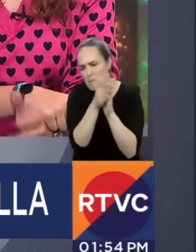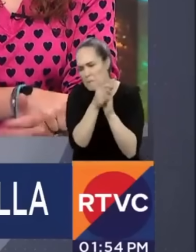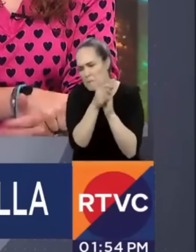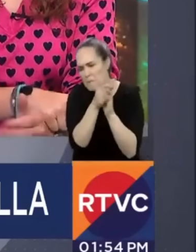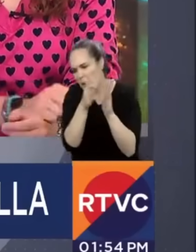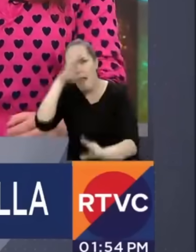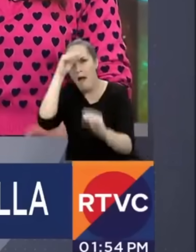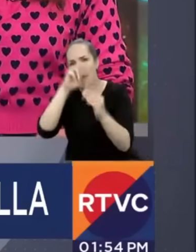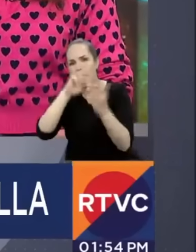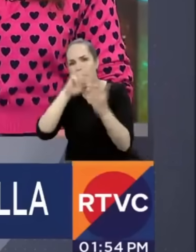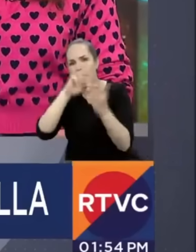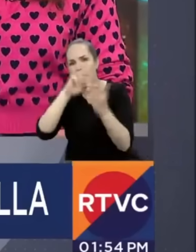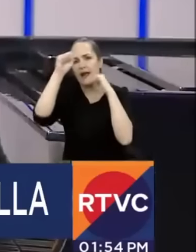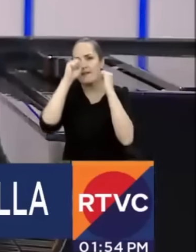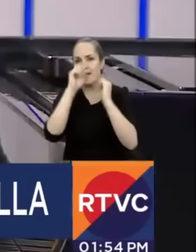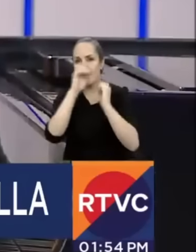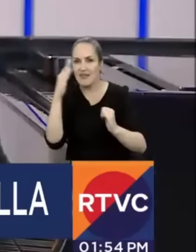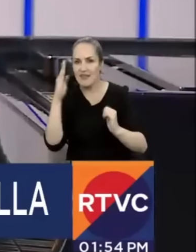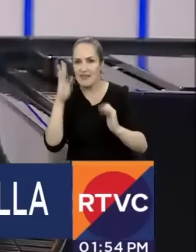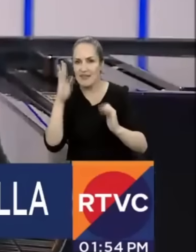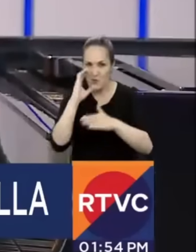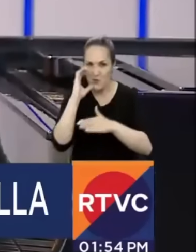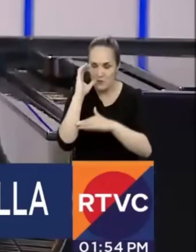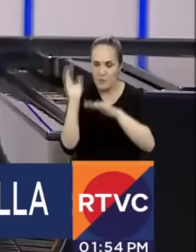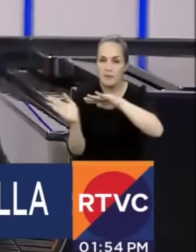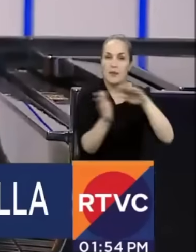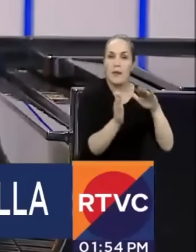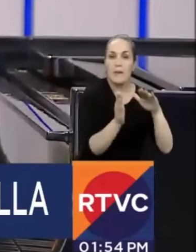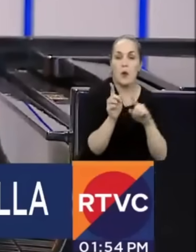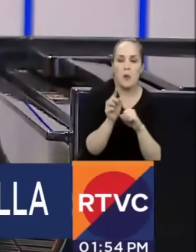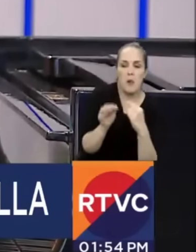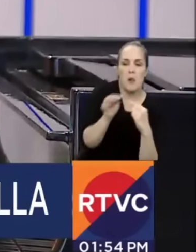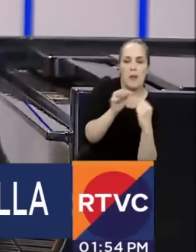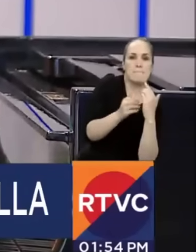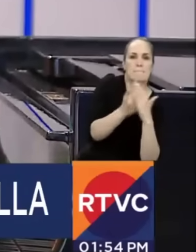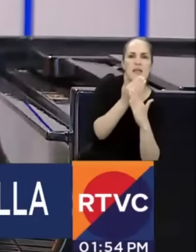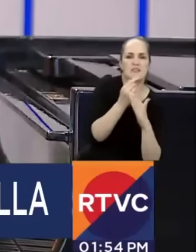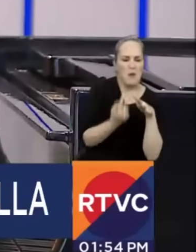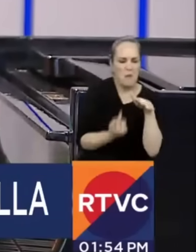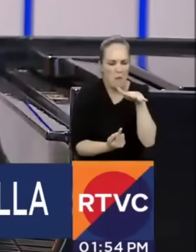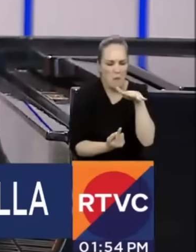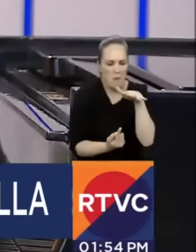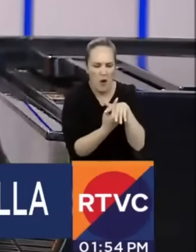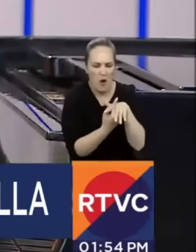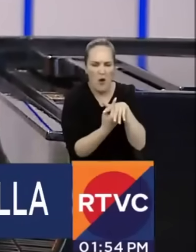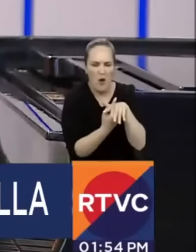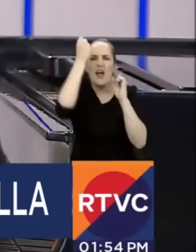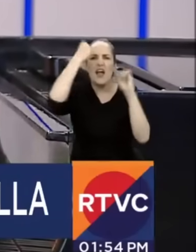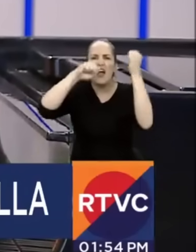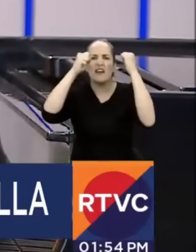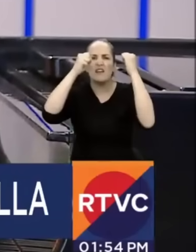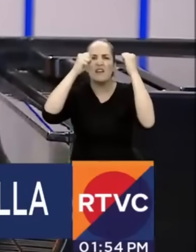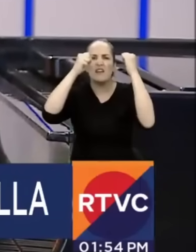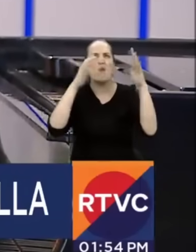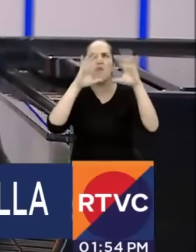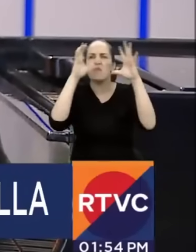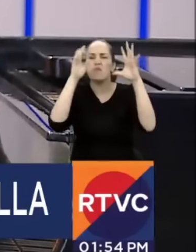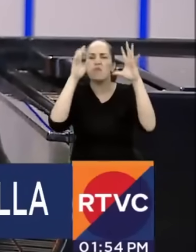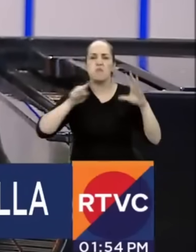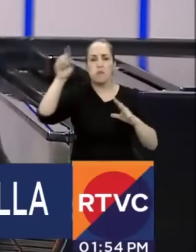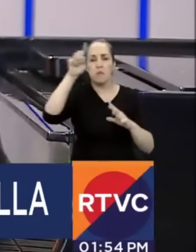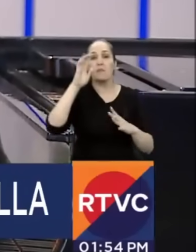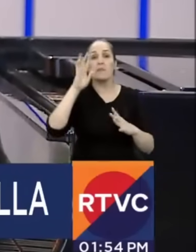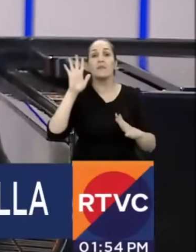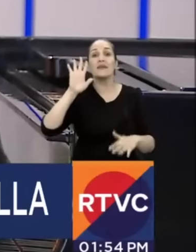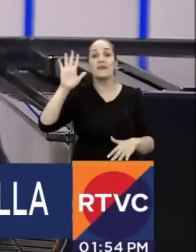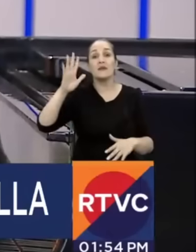para los colombianos. Pero entonces comencemos desde el principio y es de dónde vienen los carnavales. Entonces vienen, por un lado, de